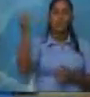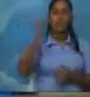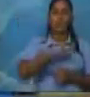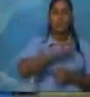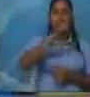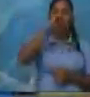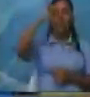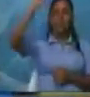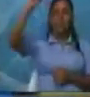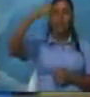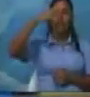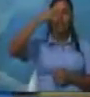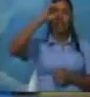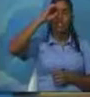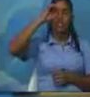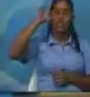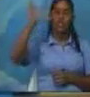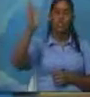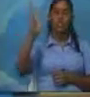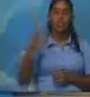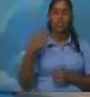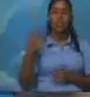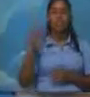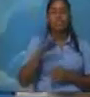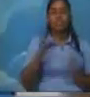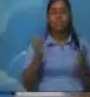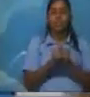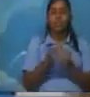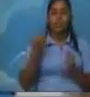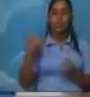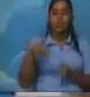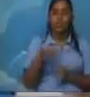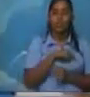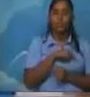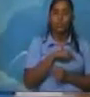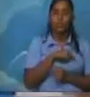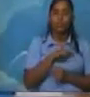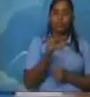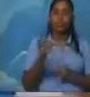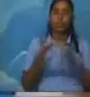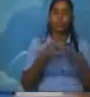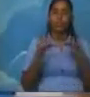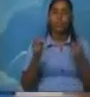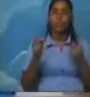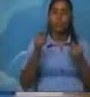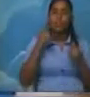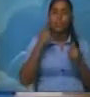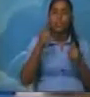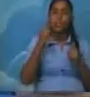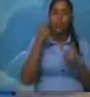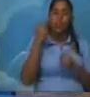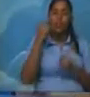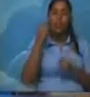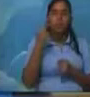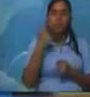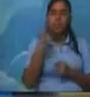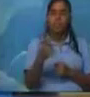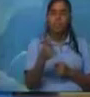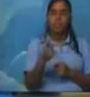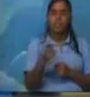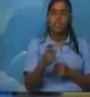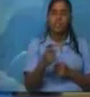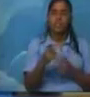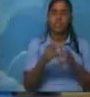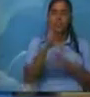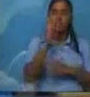y la gracia de Dios que está con nosotros el apóstol Pablo acostumbraba decir anoten